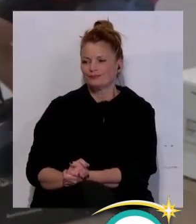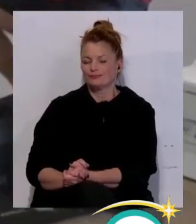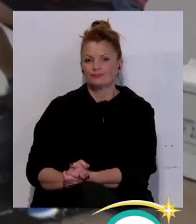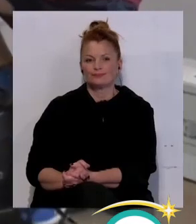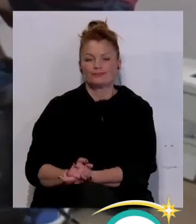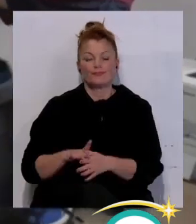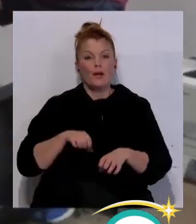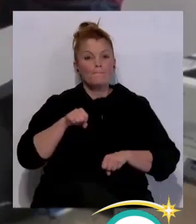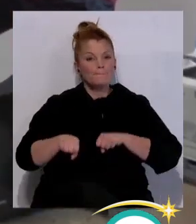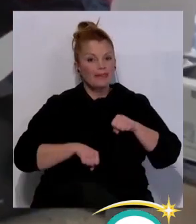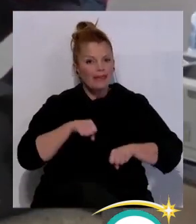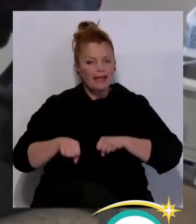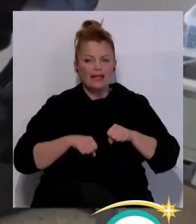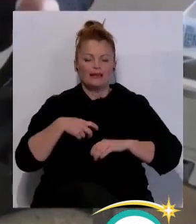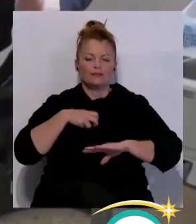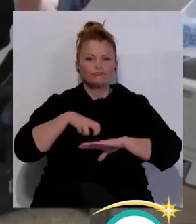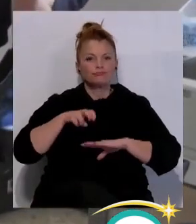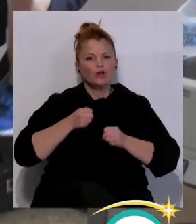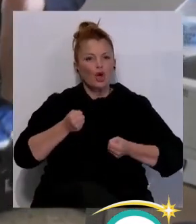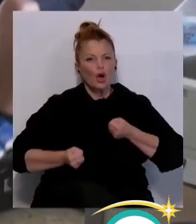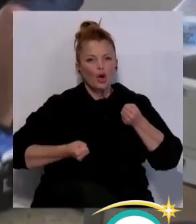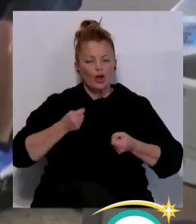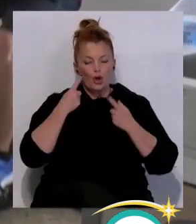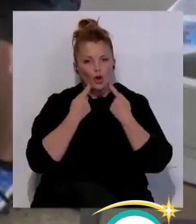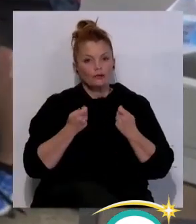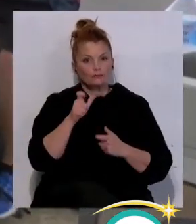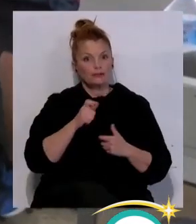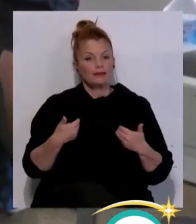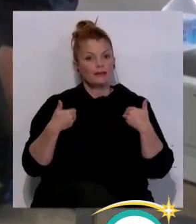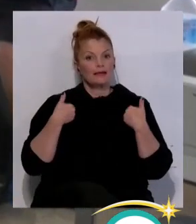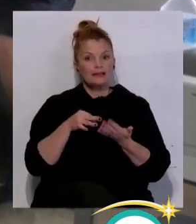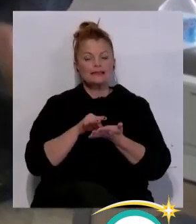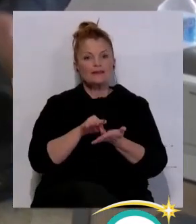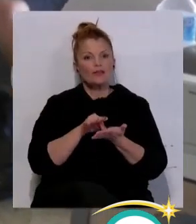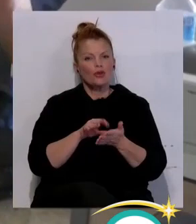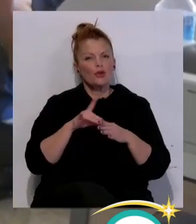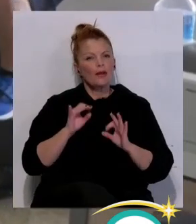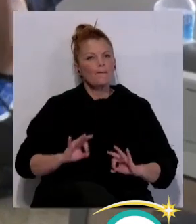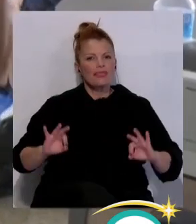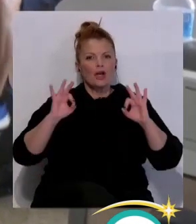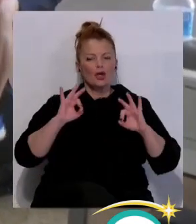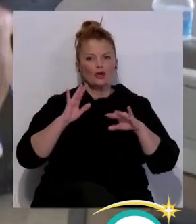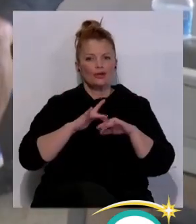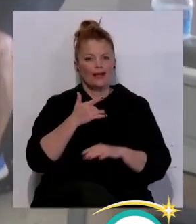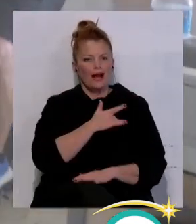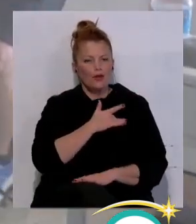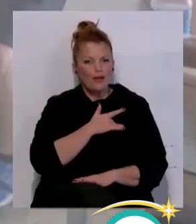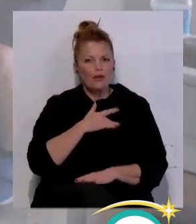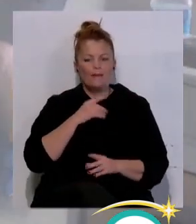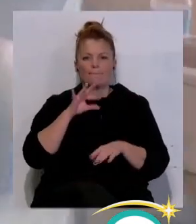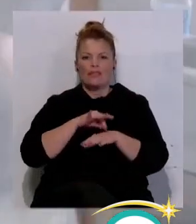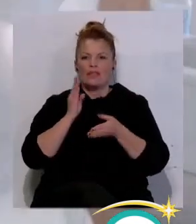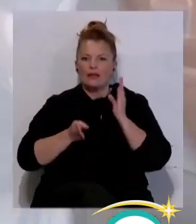En la bicicleta o la cinta de correr, controlados por los responsables del servicio, especialistas en cardiología, medicina